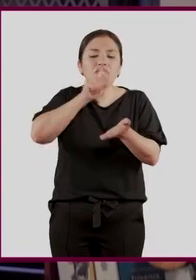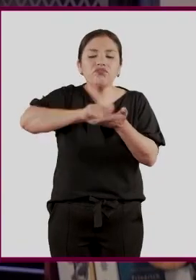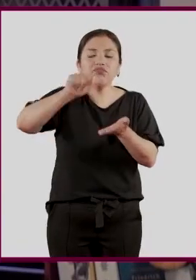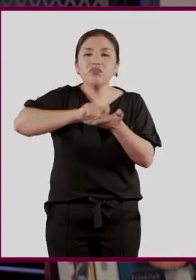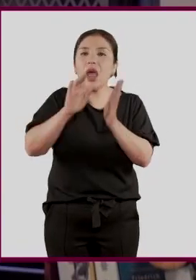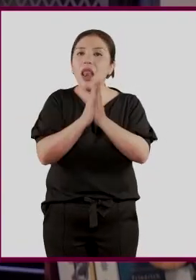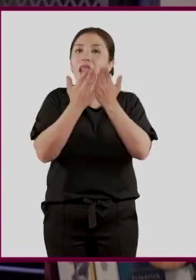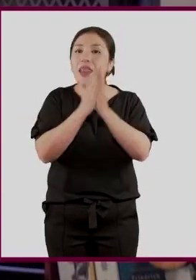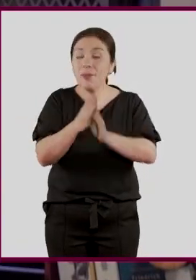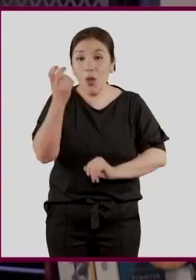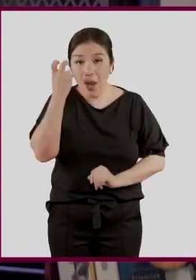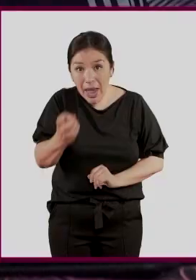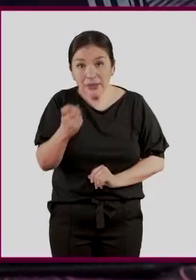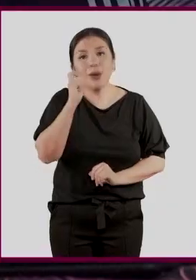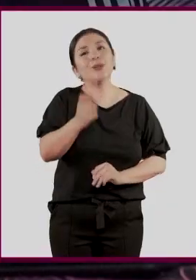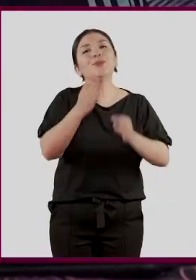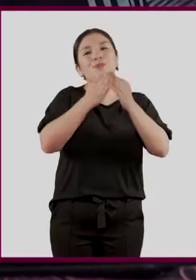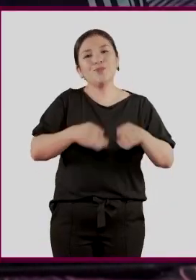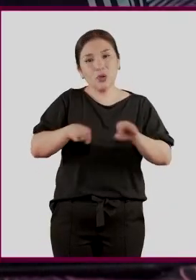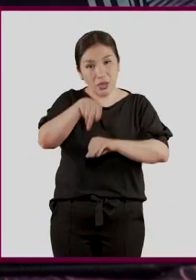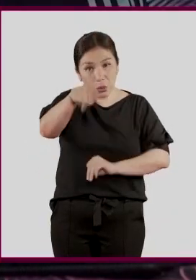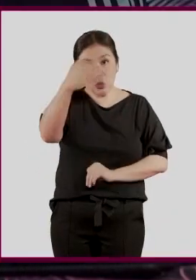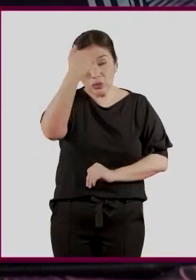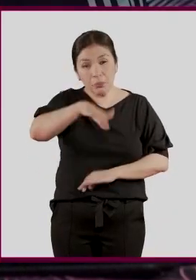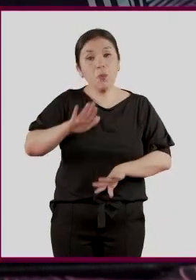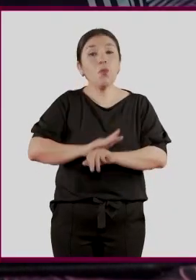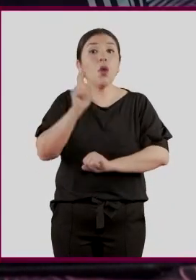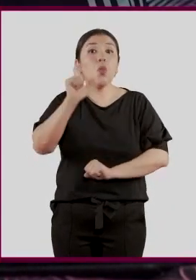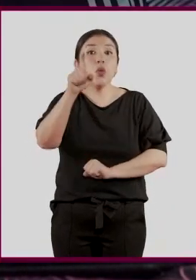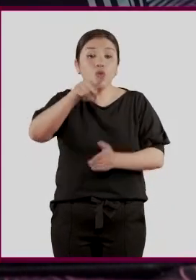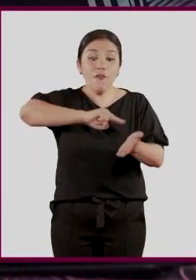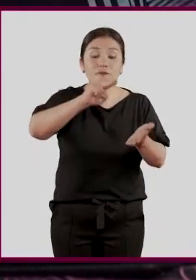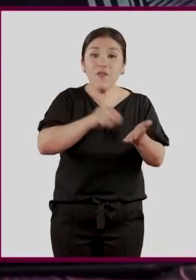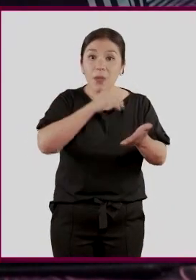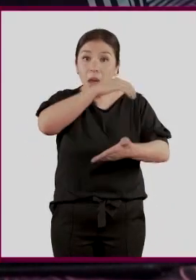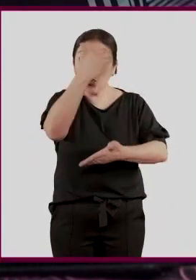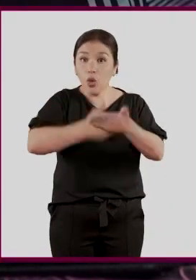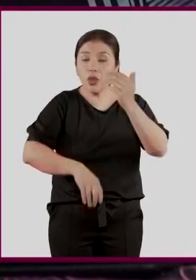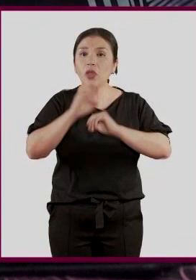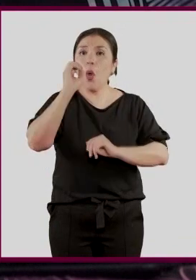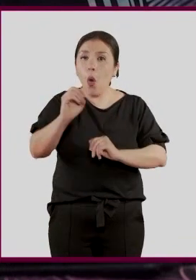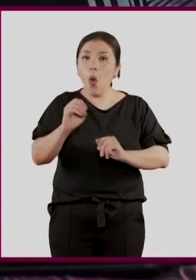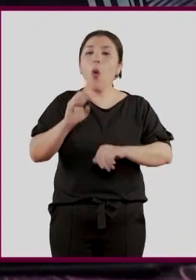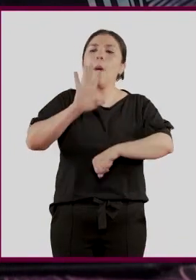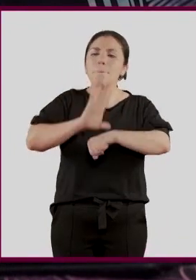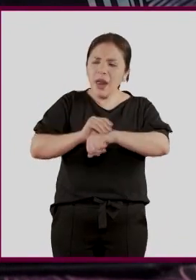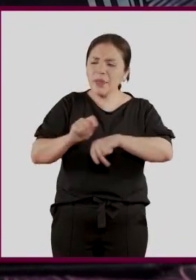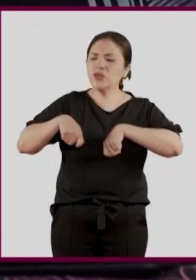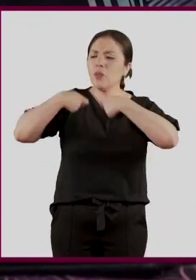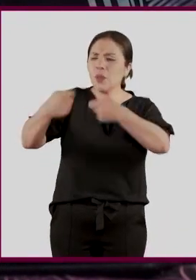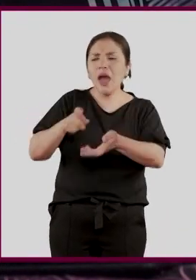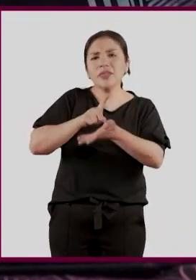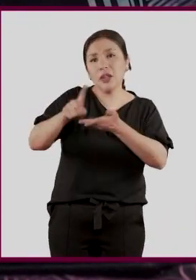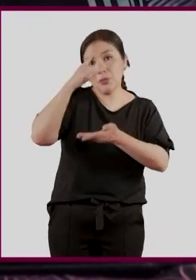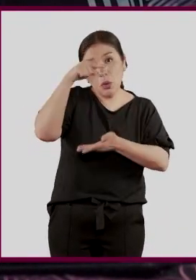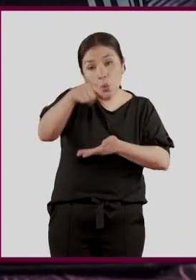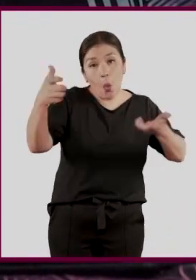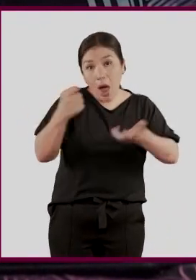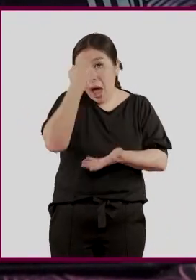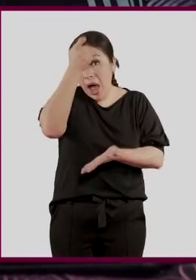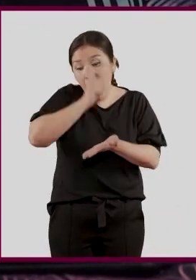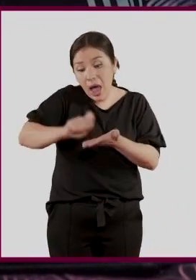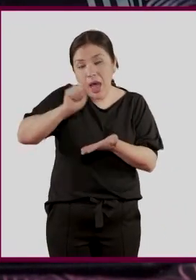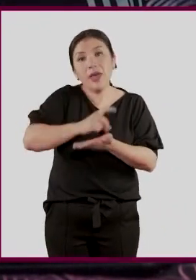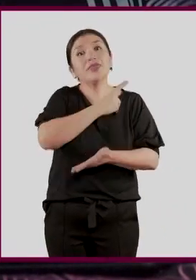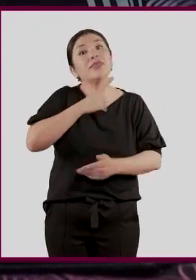derechos patrimoniales de sus libros. Todo esto es importante que lo sepas porque al momento de firmar un contrato o ceder derechos de una obra que